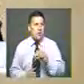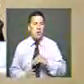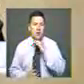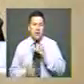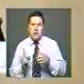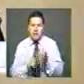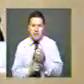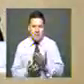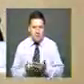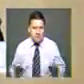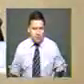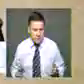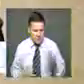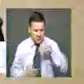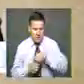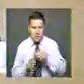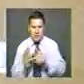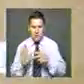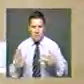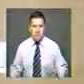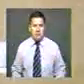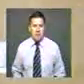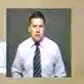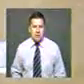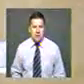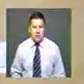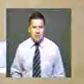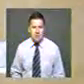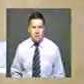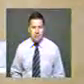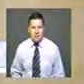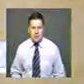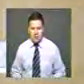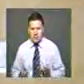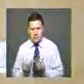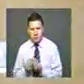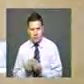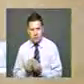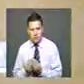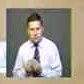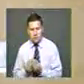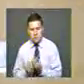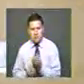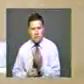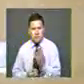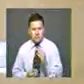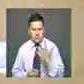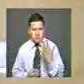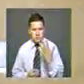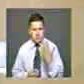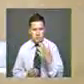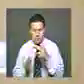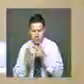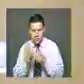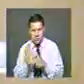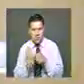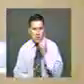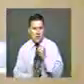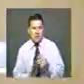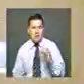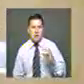las características del vínculo contractual de las parejas del mismo sexo mencionado en el numeral quinto de la parte resolutiva de la